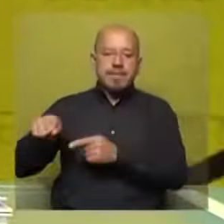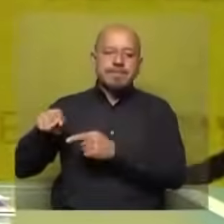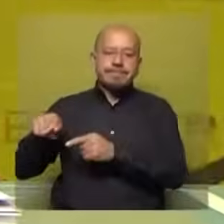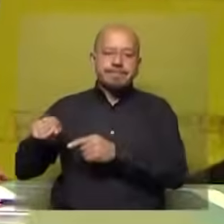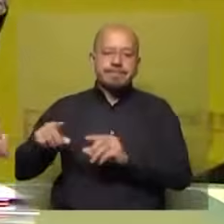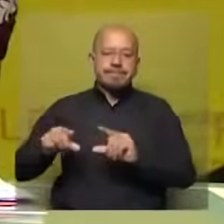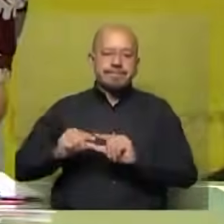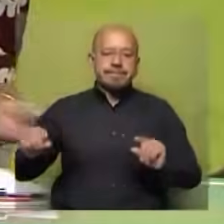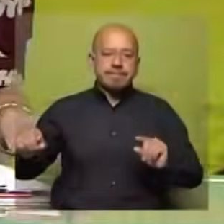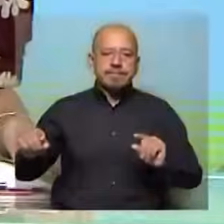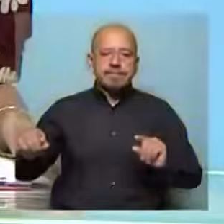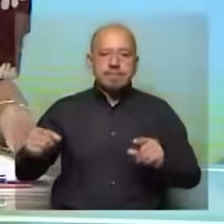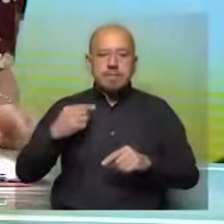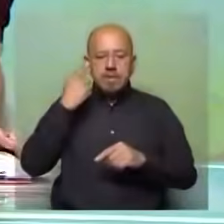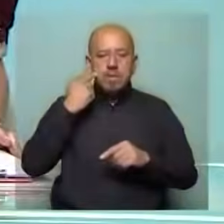092-374-089,